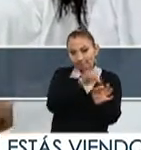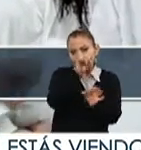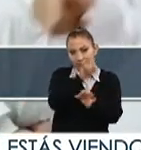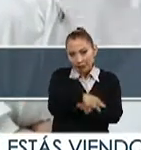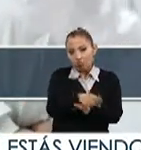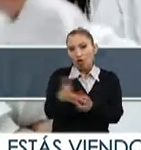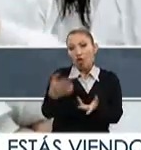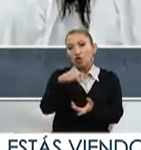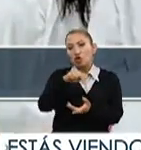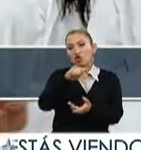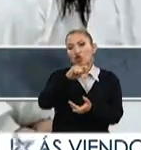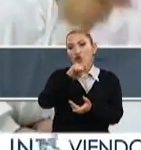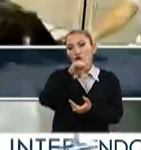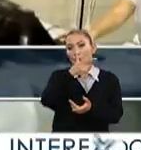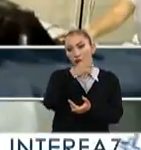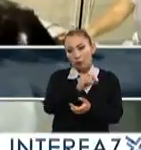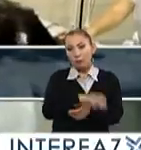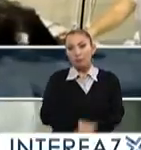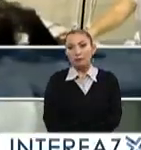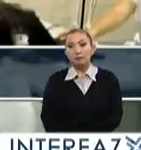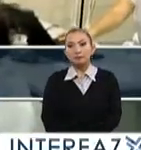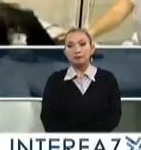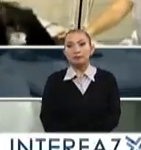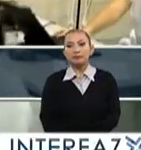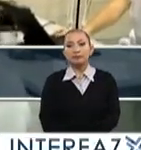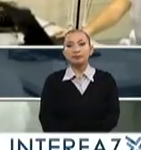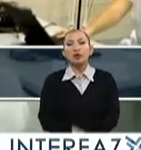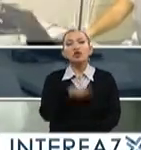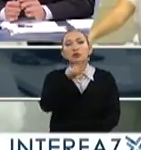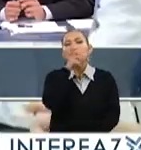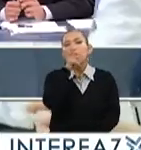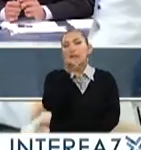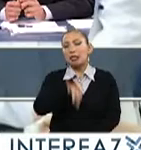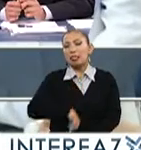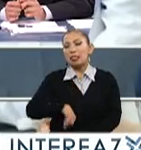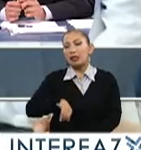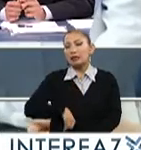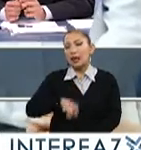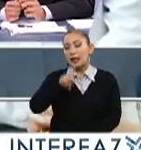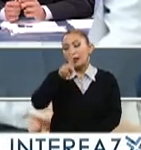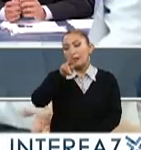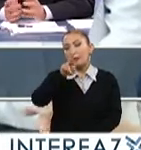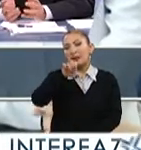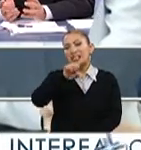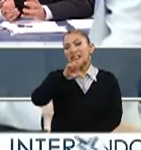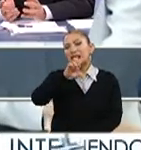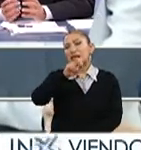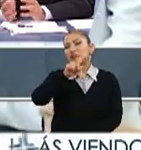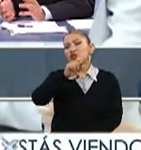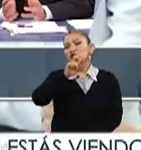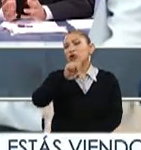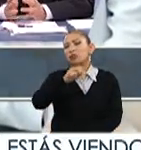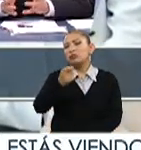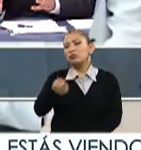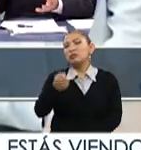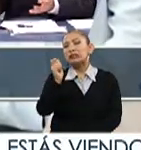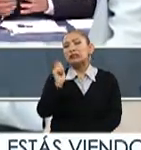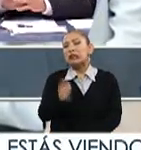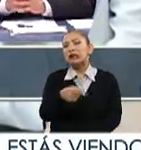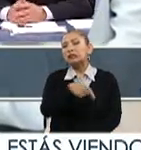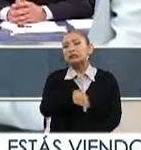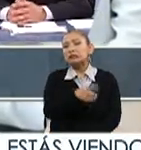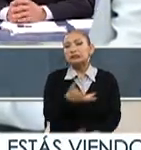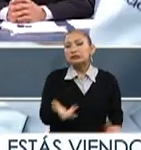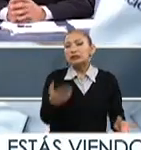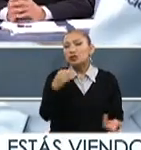que podríamos interactuar, ¿no? Cuando dijiste una palabra interesante, prescripción, ¿a qué se refieren cuando utilizan prescripción en